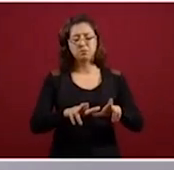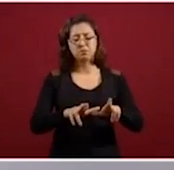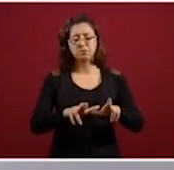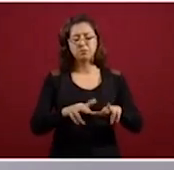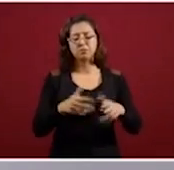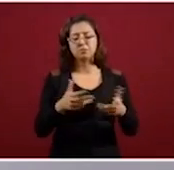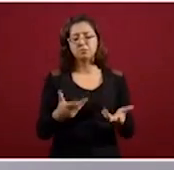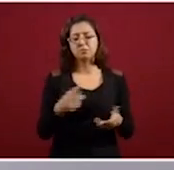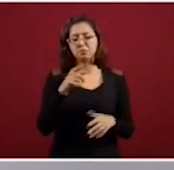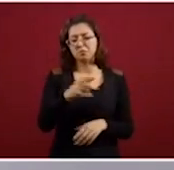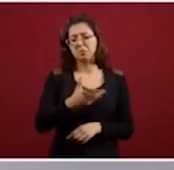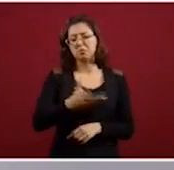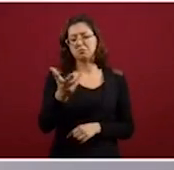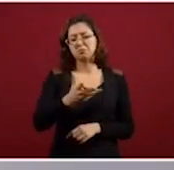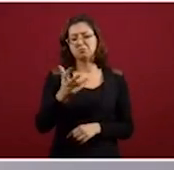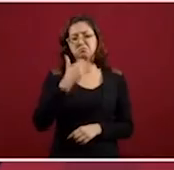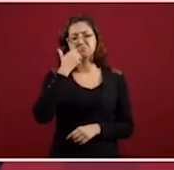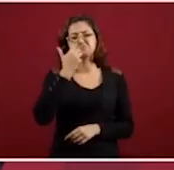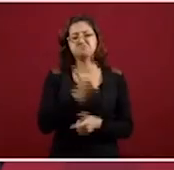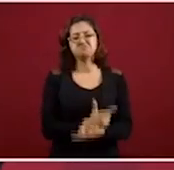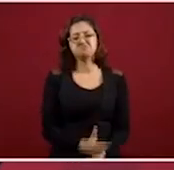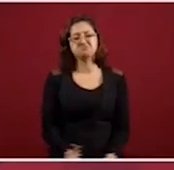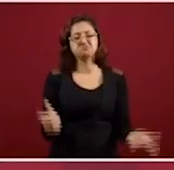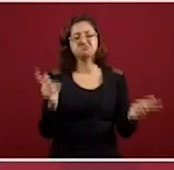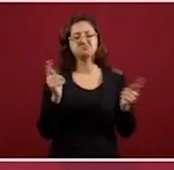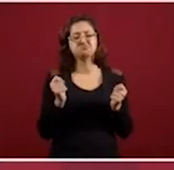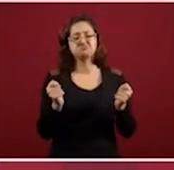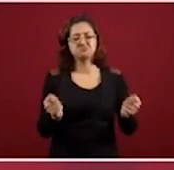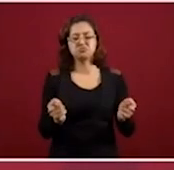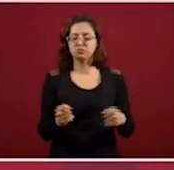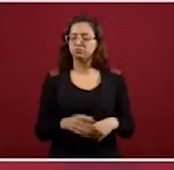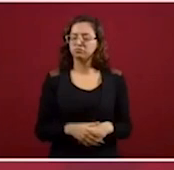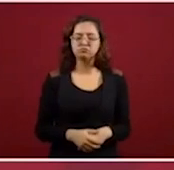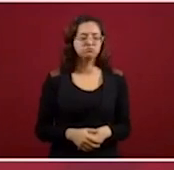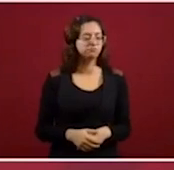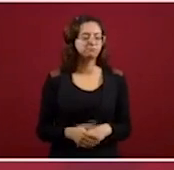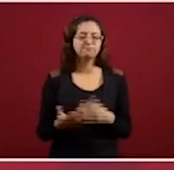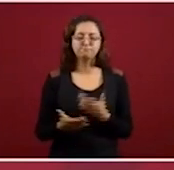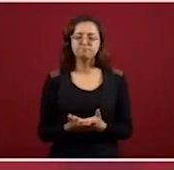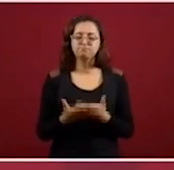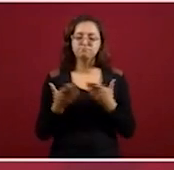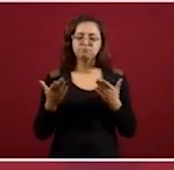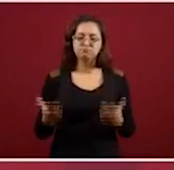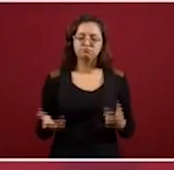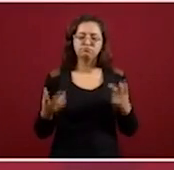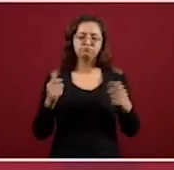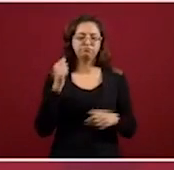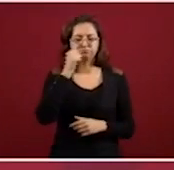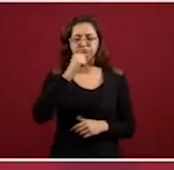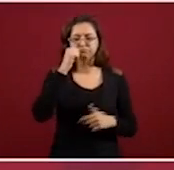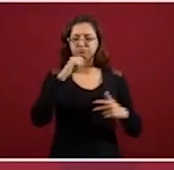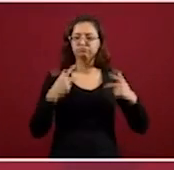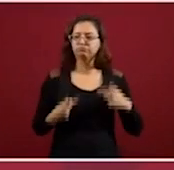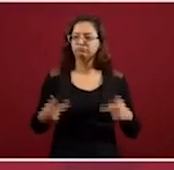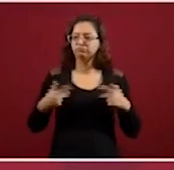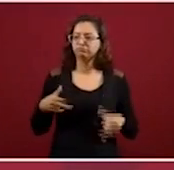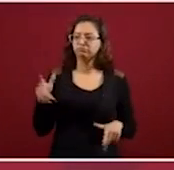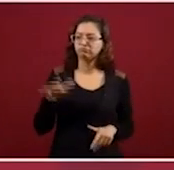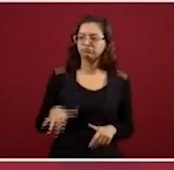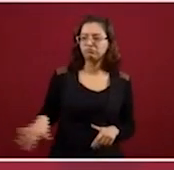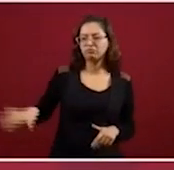pueda hacer lo que le dé la gana sino que siempre el ciudadano tenga la